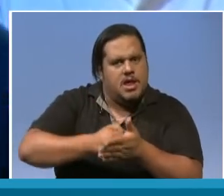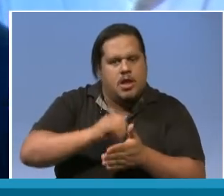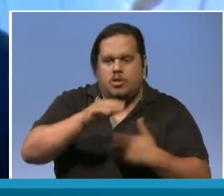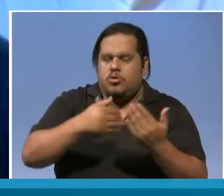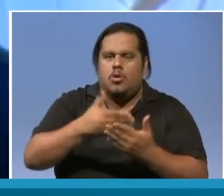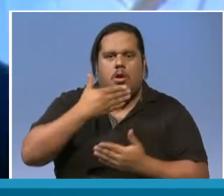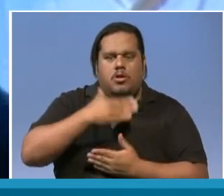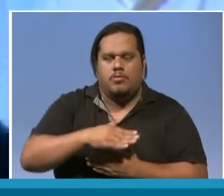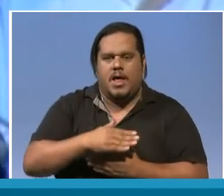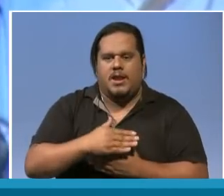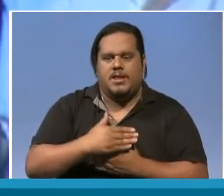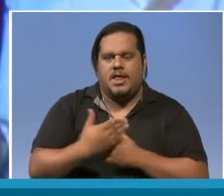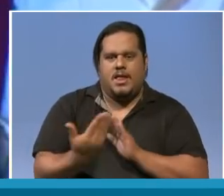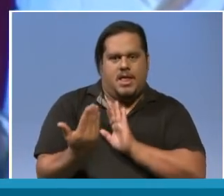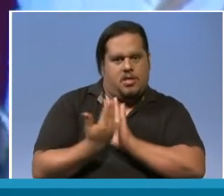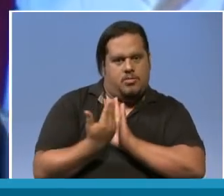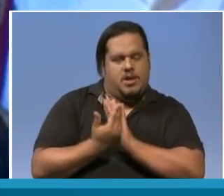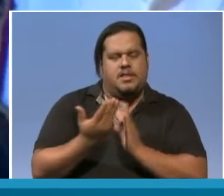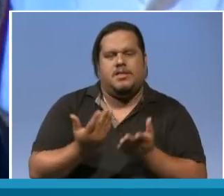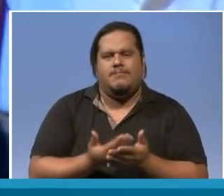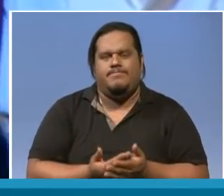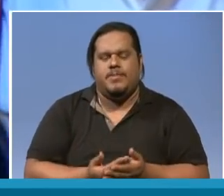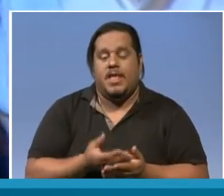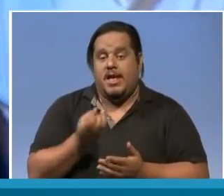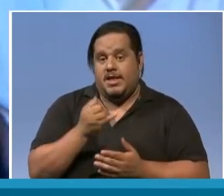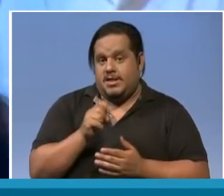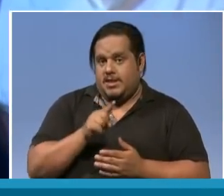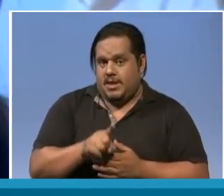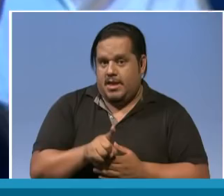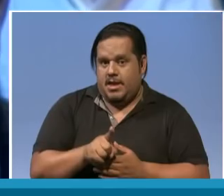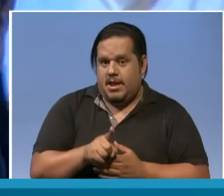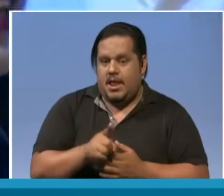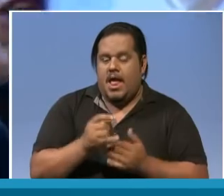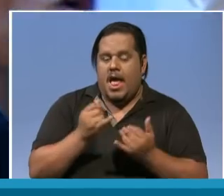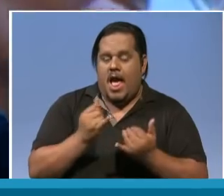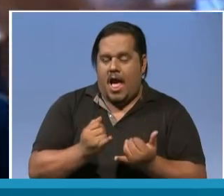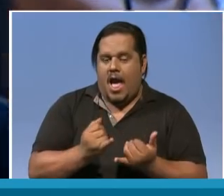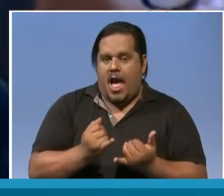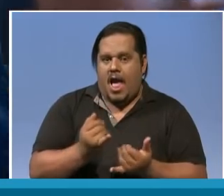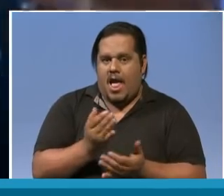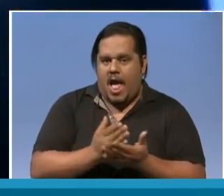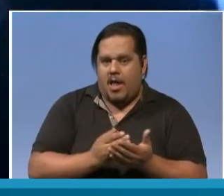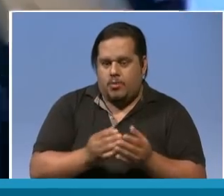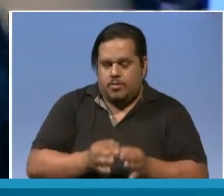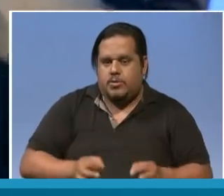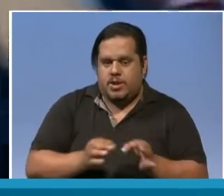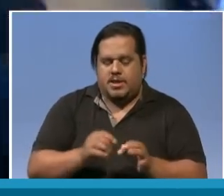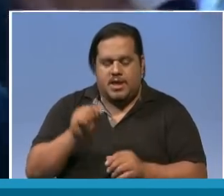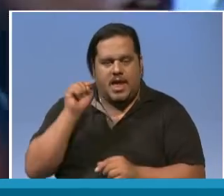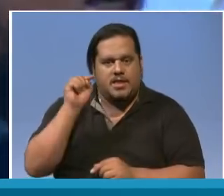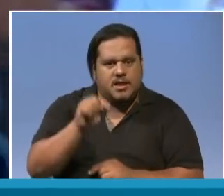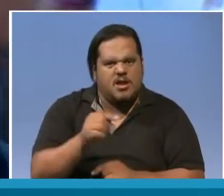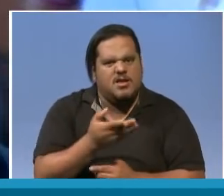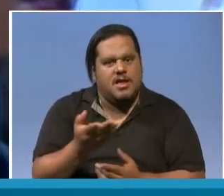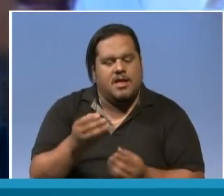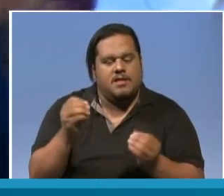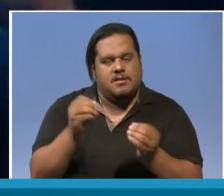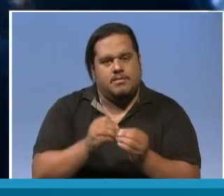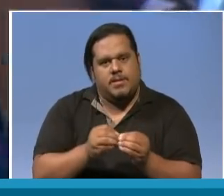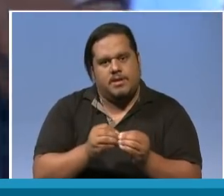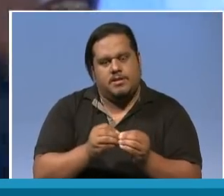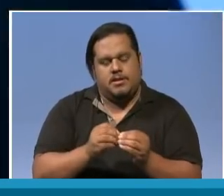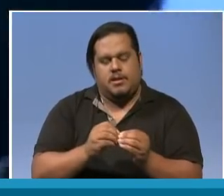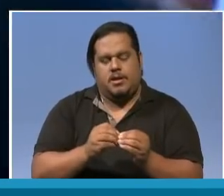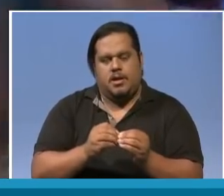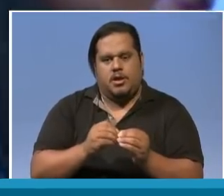achacan. Porque si algo también ha señalado esta campaña, es que es muchísimo más lo